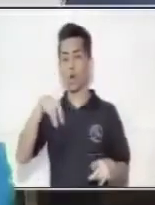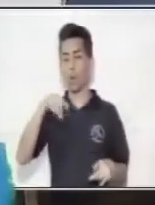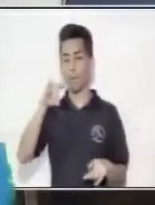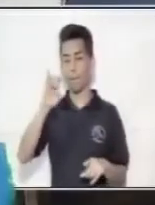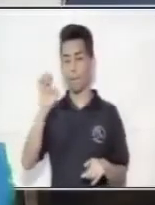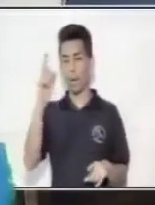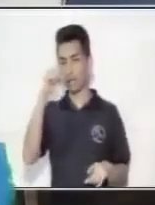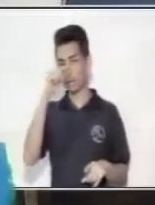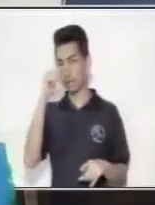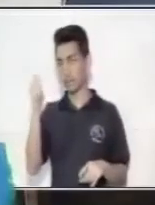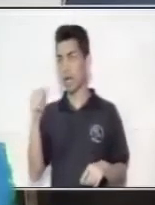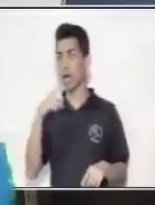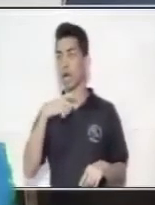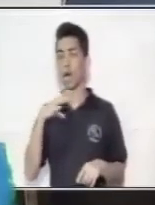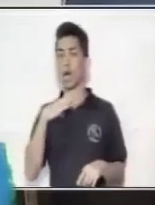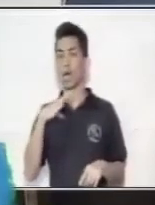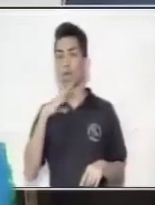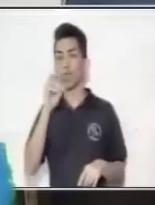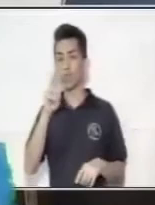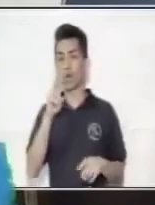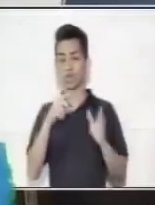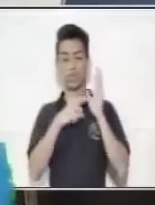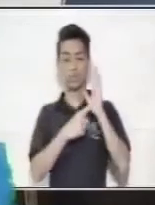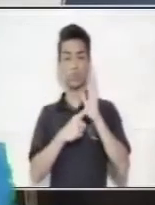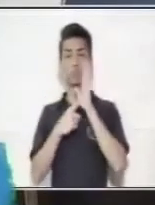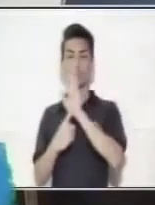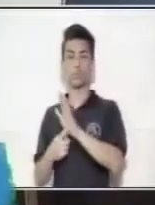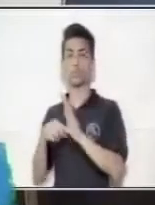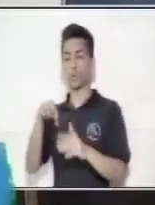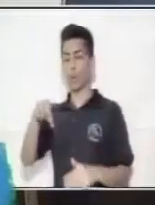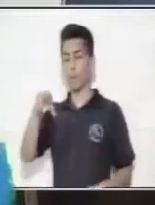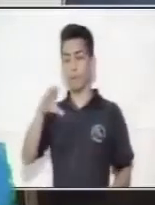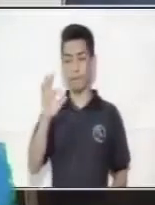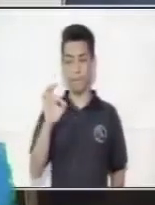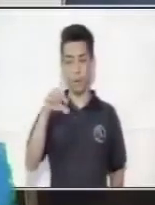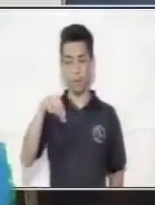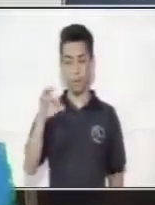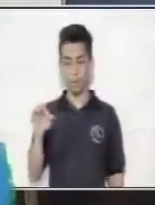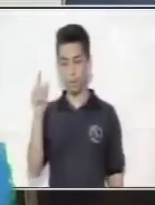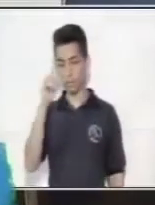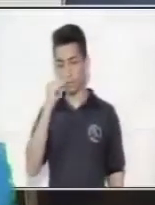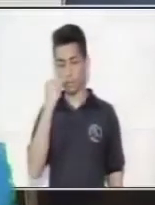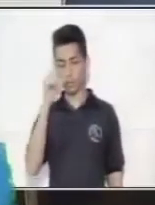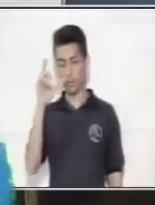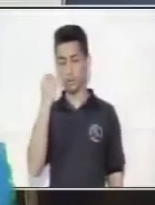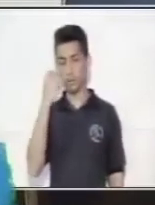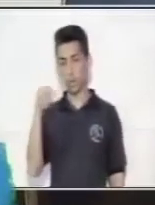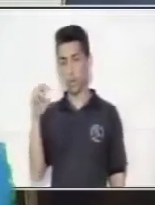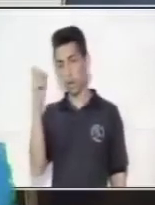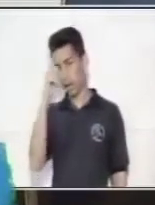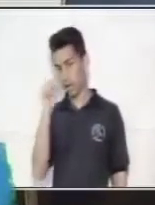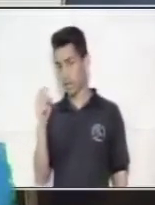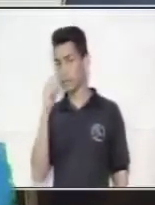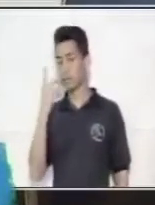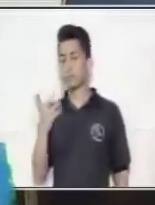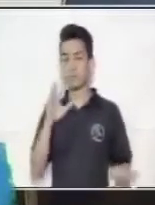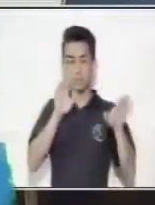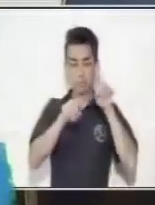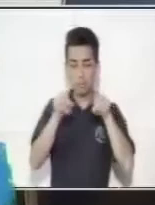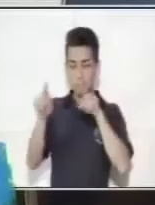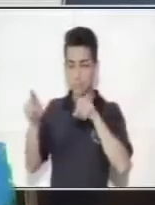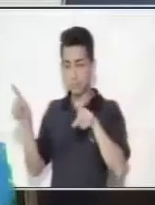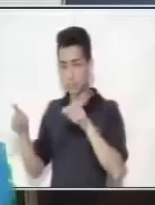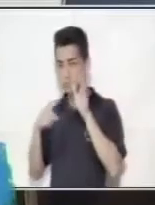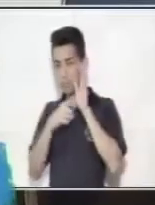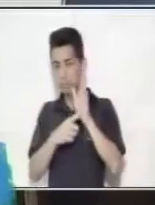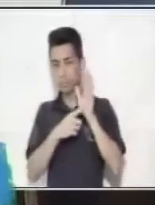con dos proposiciones. Y lo que va a determinar que son aparte de las proposiciones que existe dentro de una